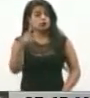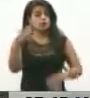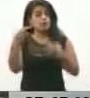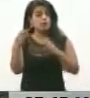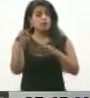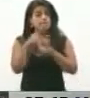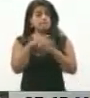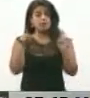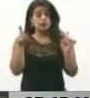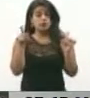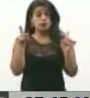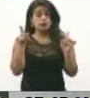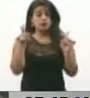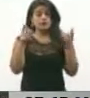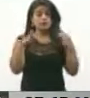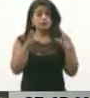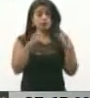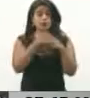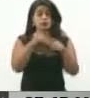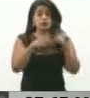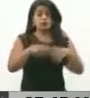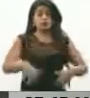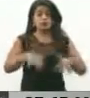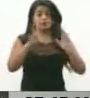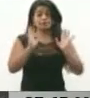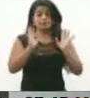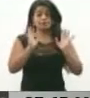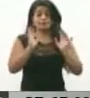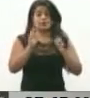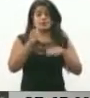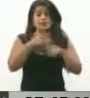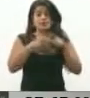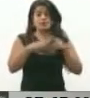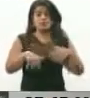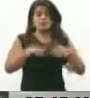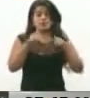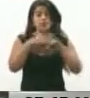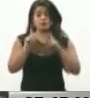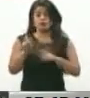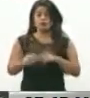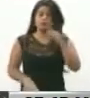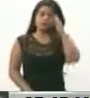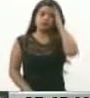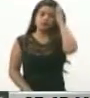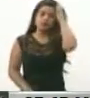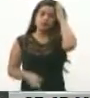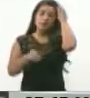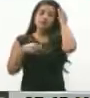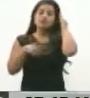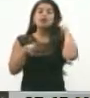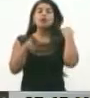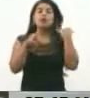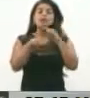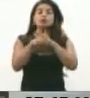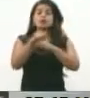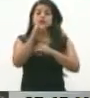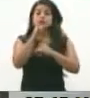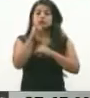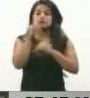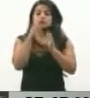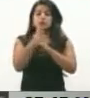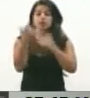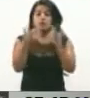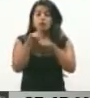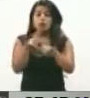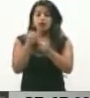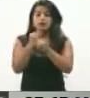si eres de clase media favorecida, clase media alta, pero si no, no. Porque además tiene acceso, como tú lo dices, a información que tienen que buscar quizás